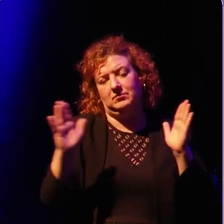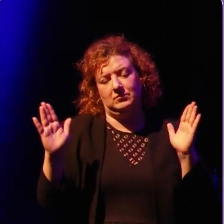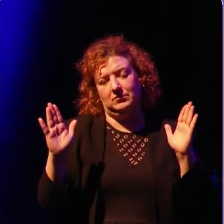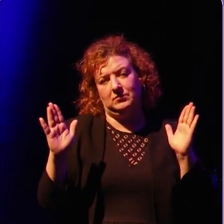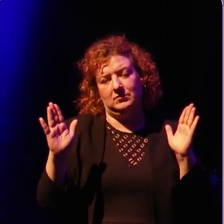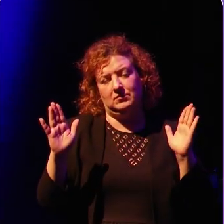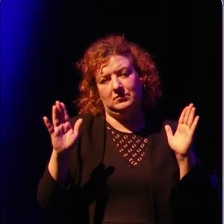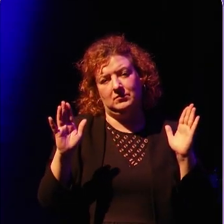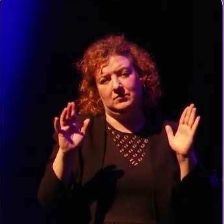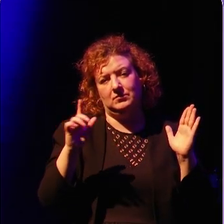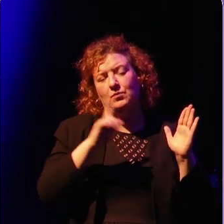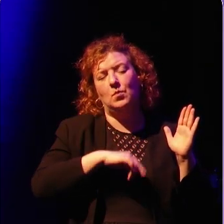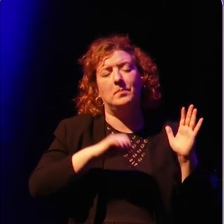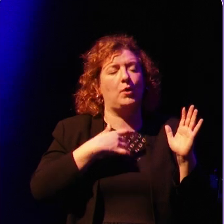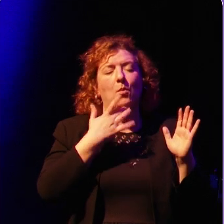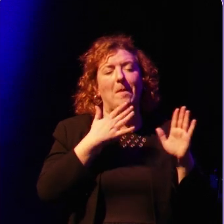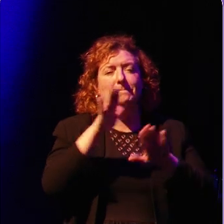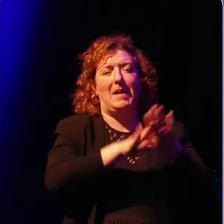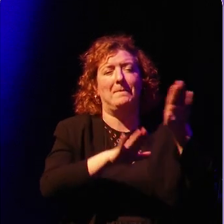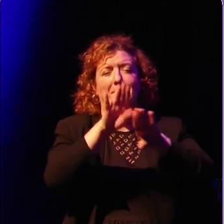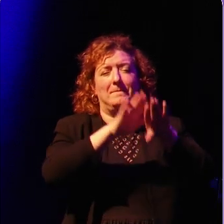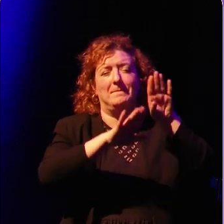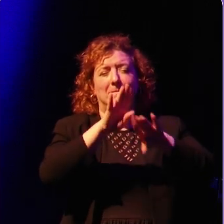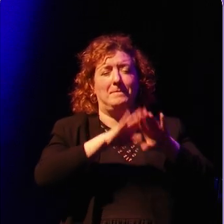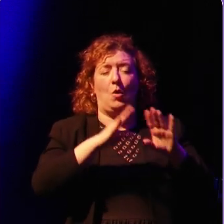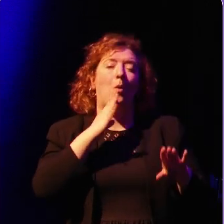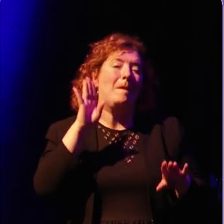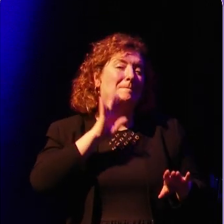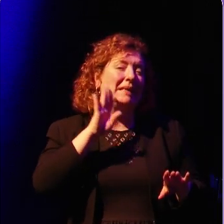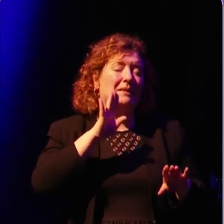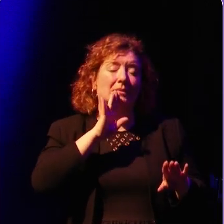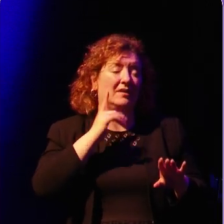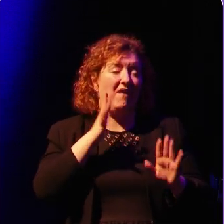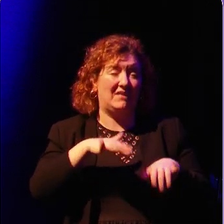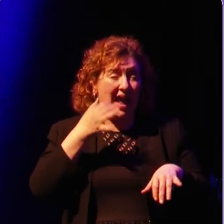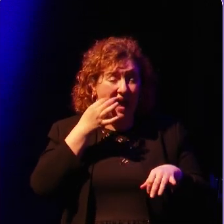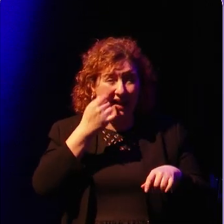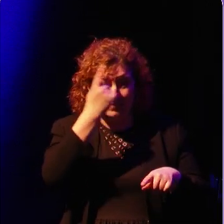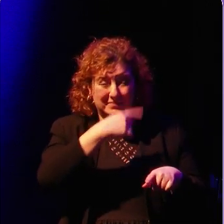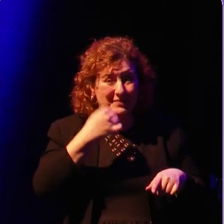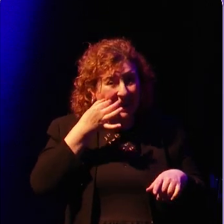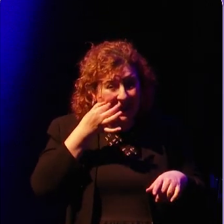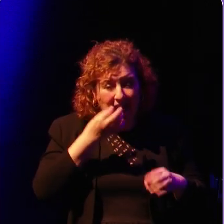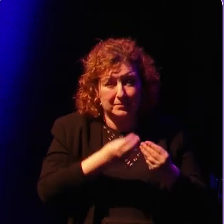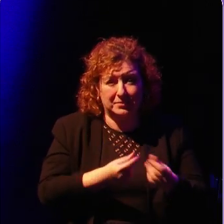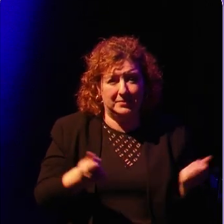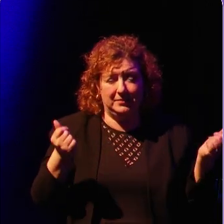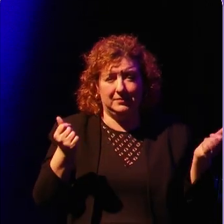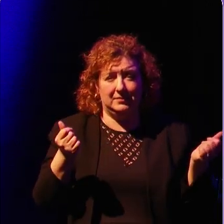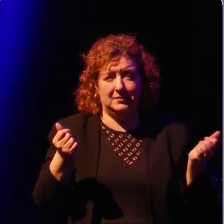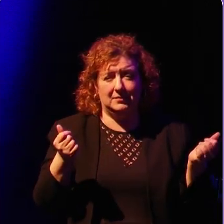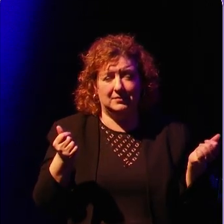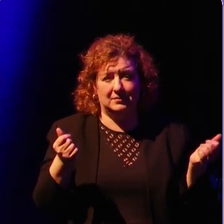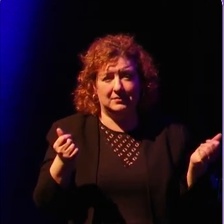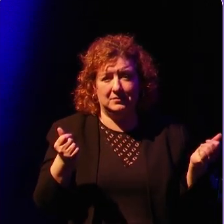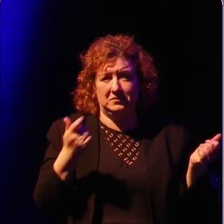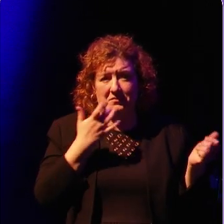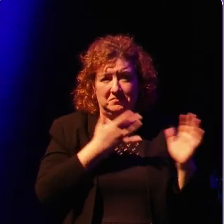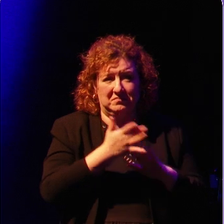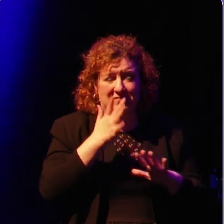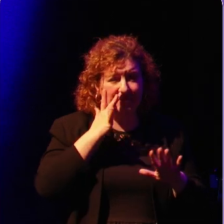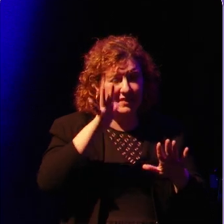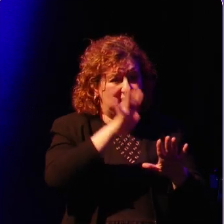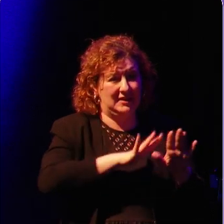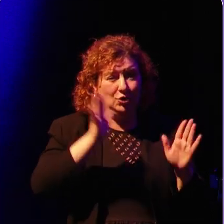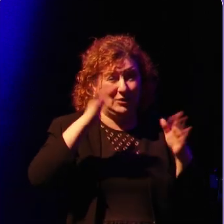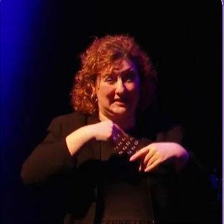a un número N de manchas en los cuales ya la imagen real se ha perdido. Ya en realidad no existe, que es lo